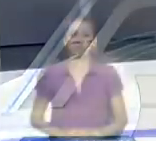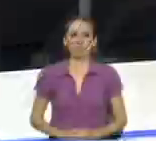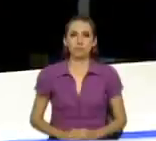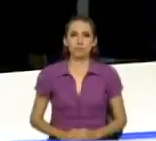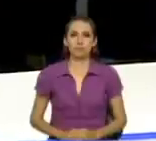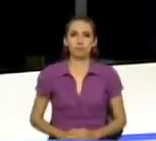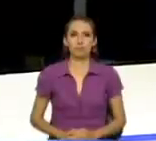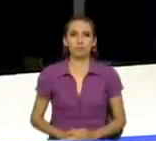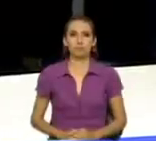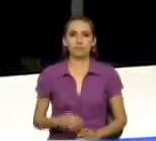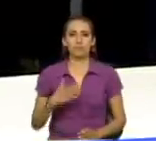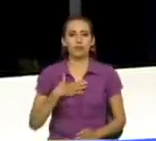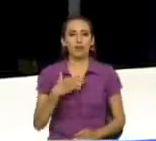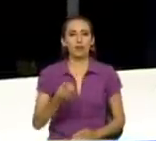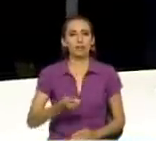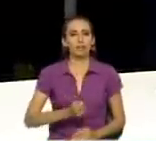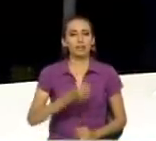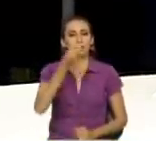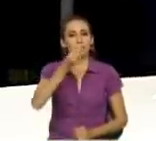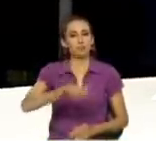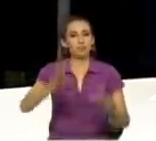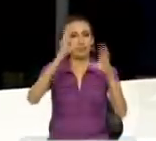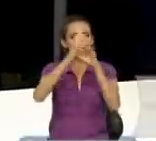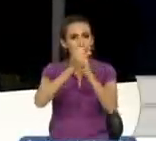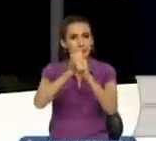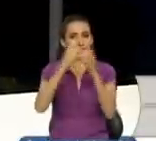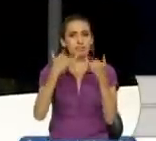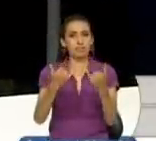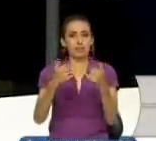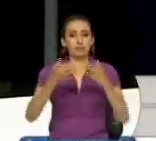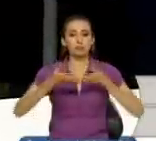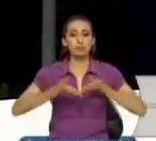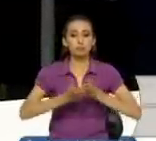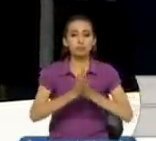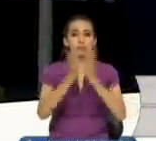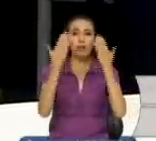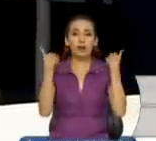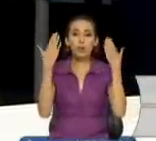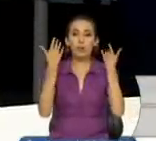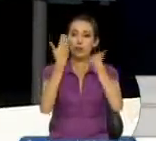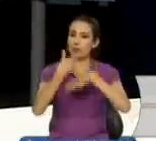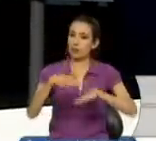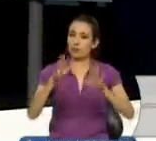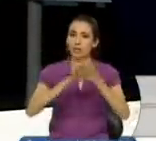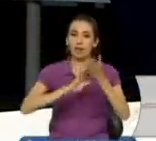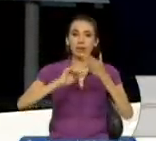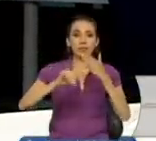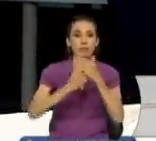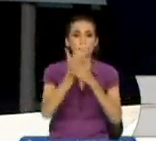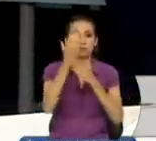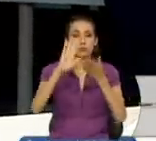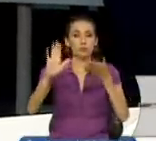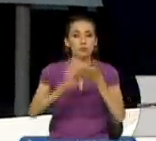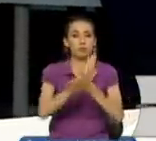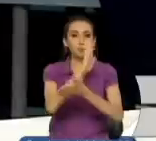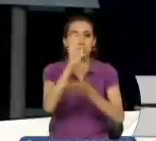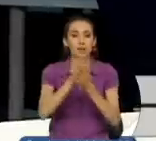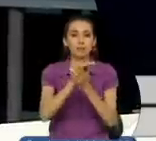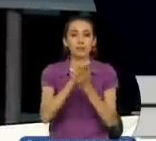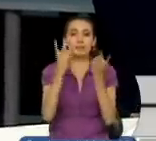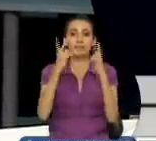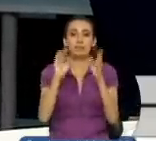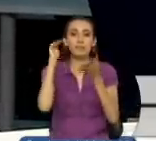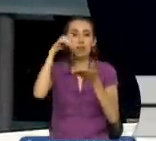7 Qué tal cómo están ustedes muy buenas noches del puerto principal ya cuenta con una nueva unidad del milenio y un